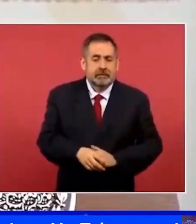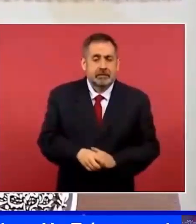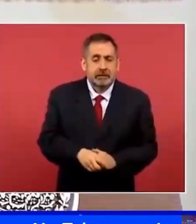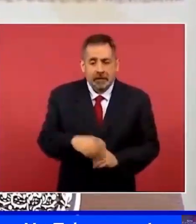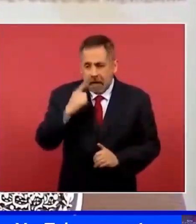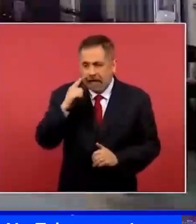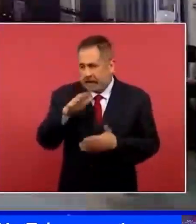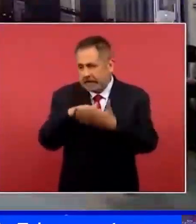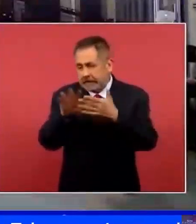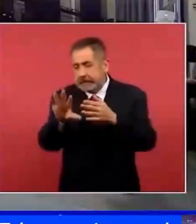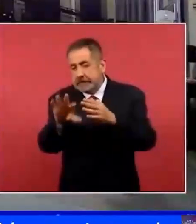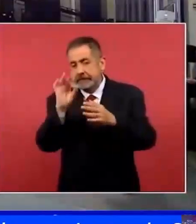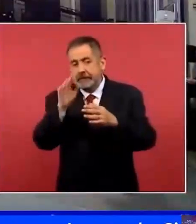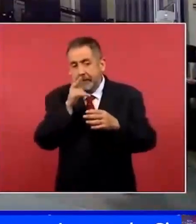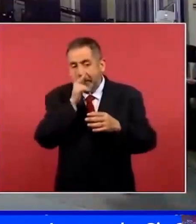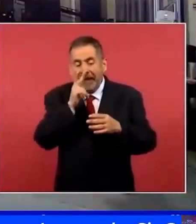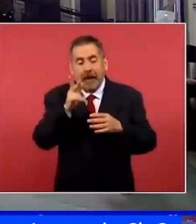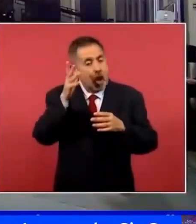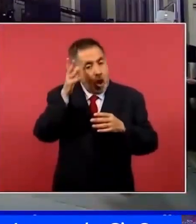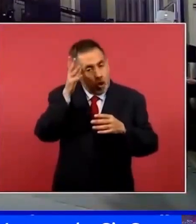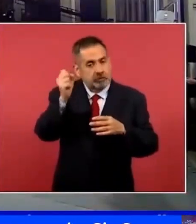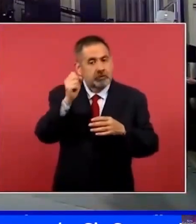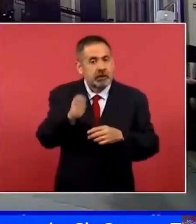a ver si